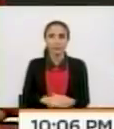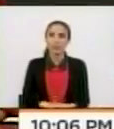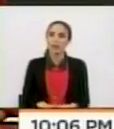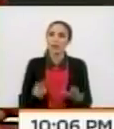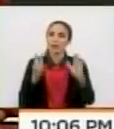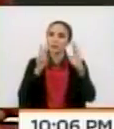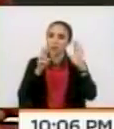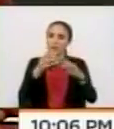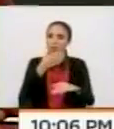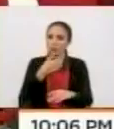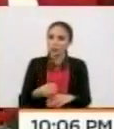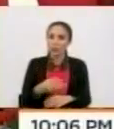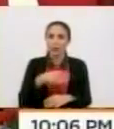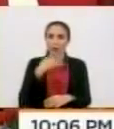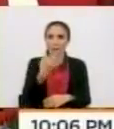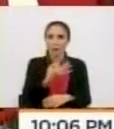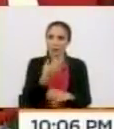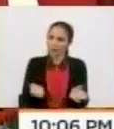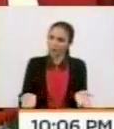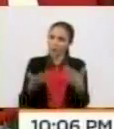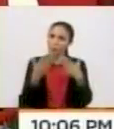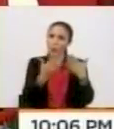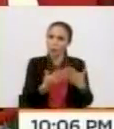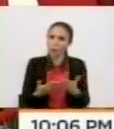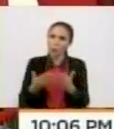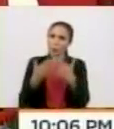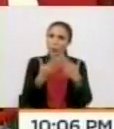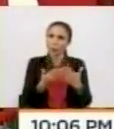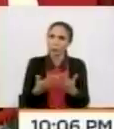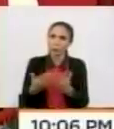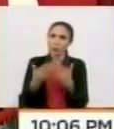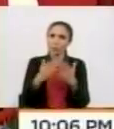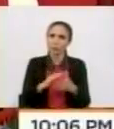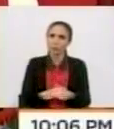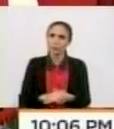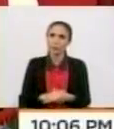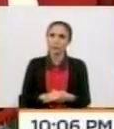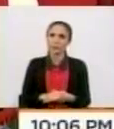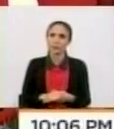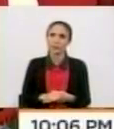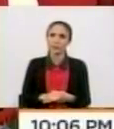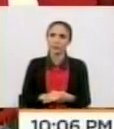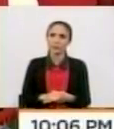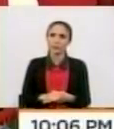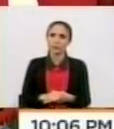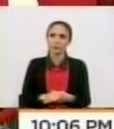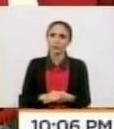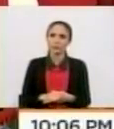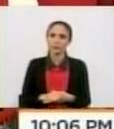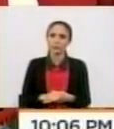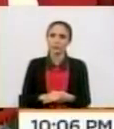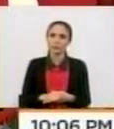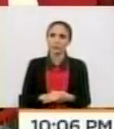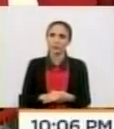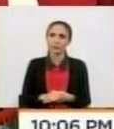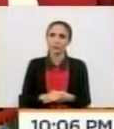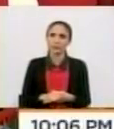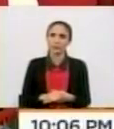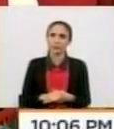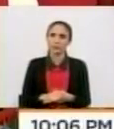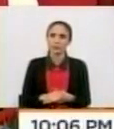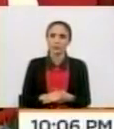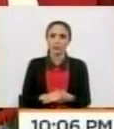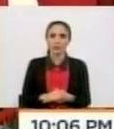Sí. Vayan a estudiarnos. ¿Sí? No, el 7 en la madrugada, ¿vale? Sí. Correcto. Sí, el 7 en la madrugada. Porque nosotros no